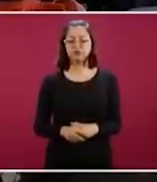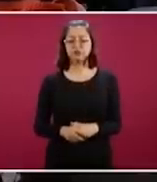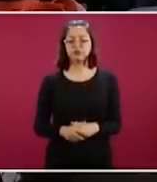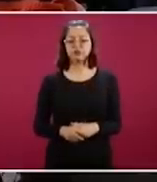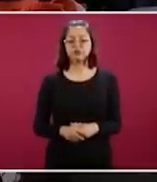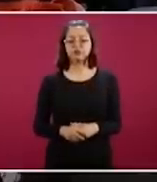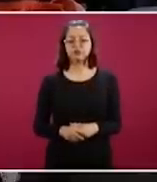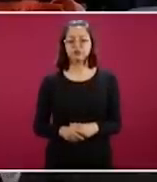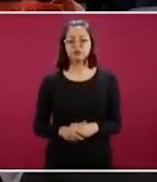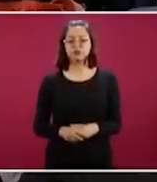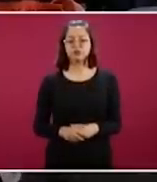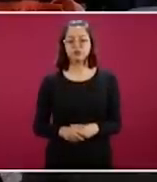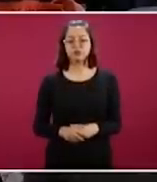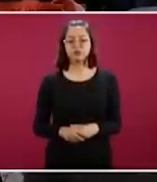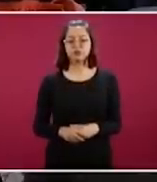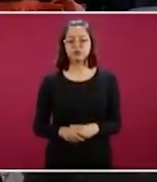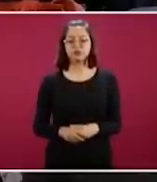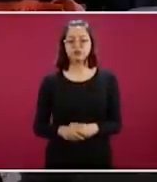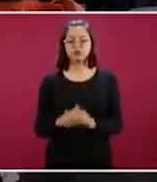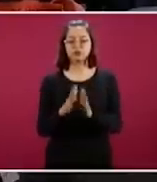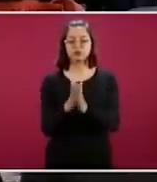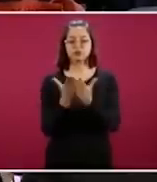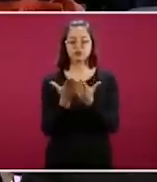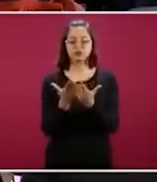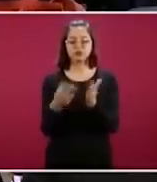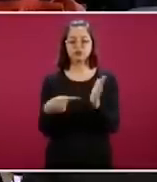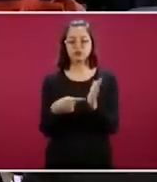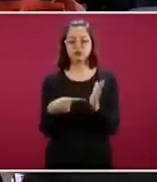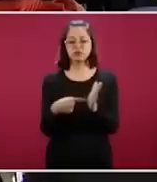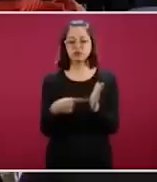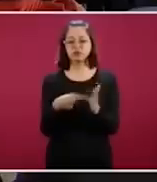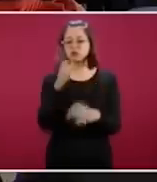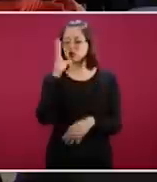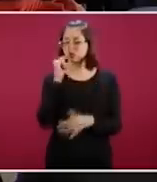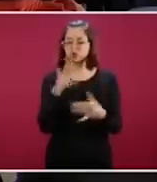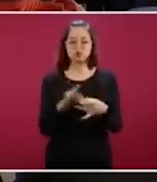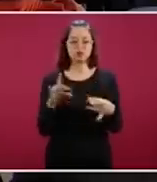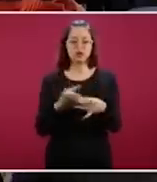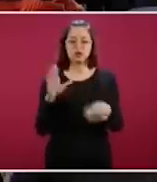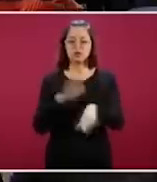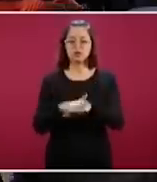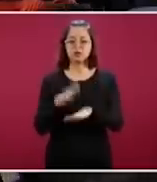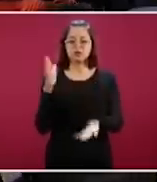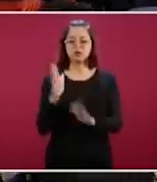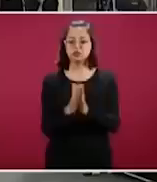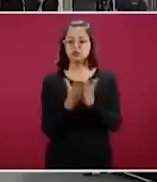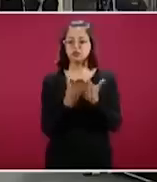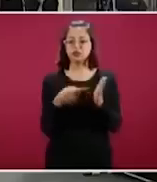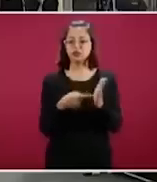el libro, ya no puedo hablar mucho de ese libro porque ya también